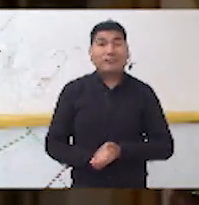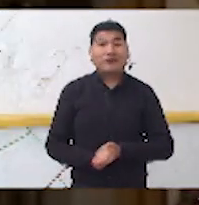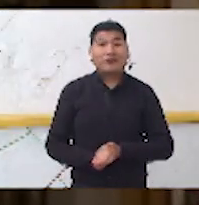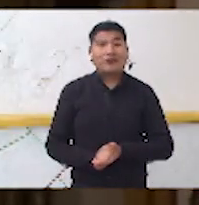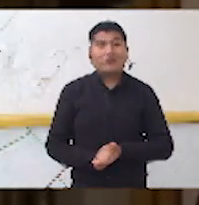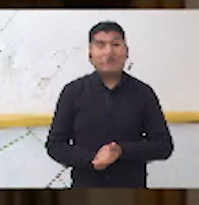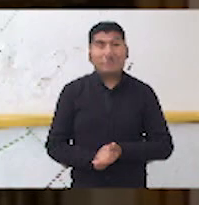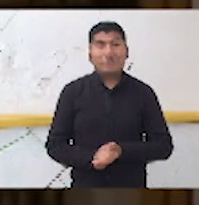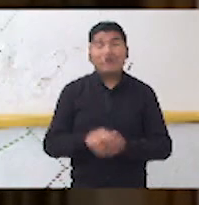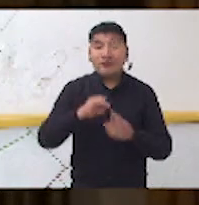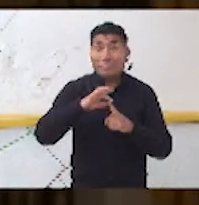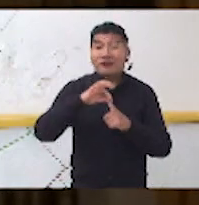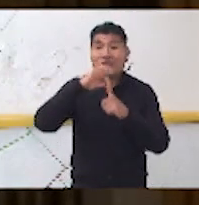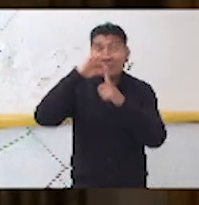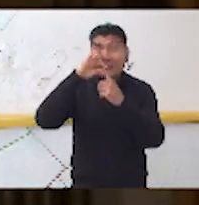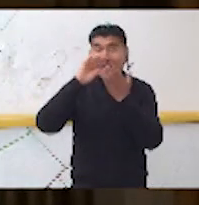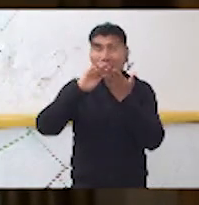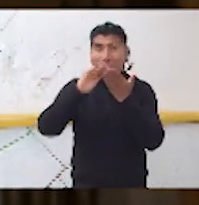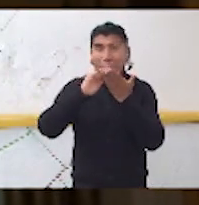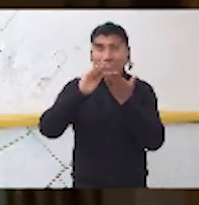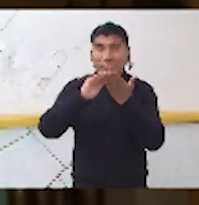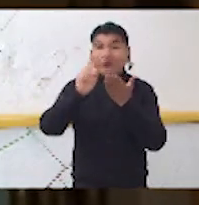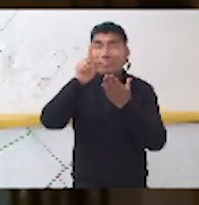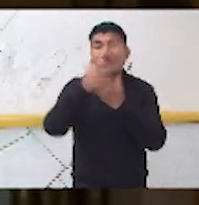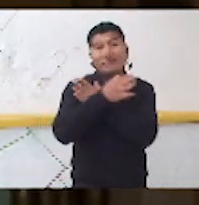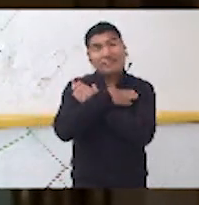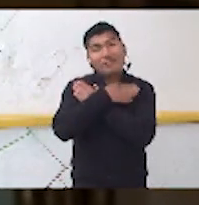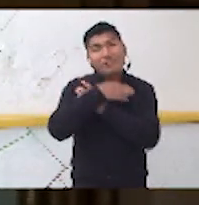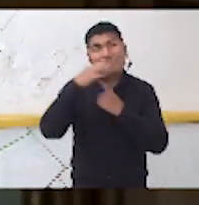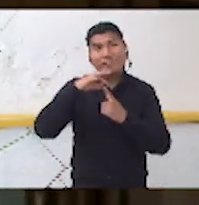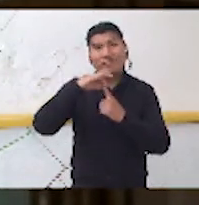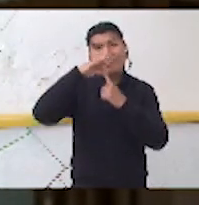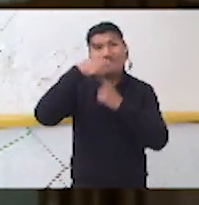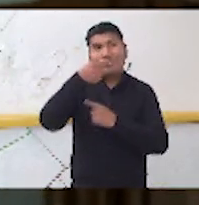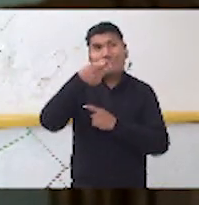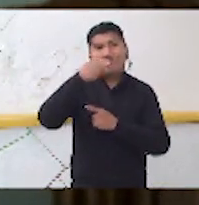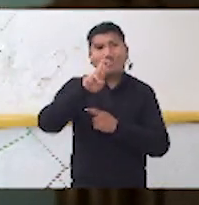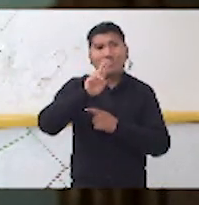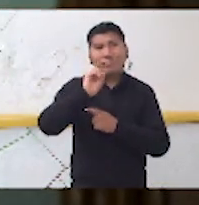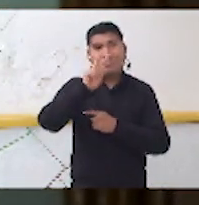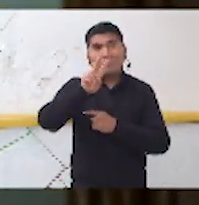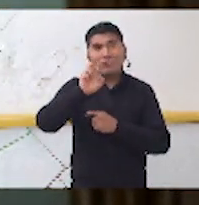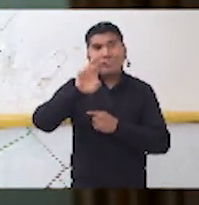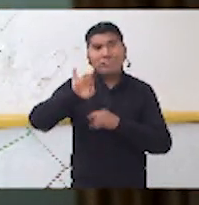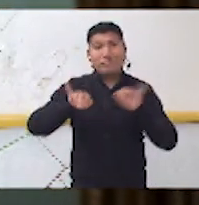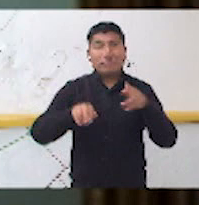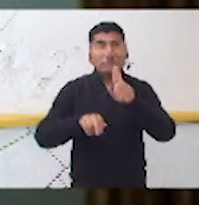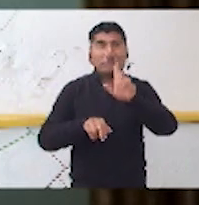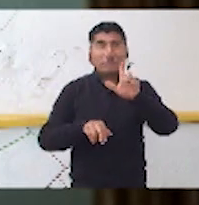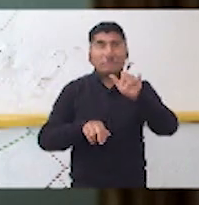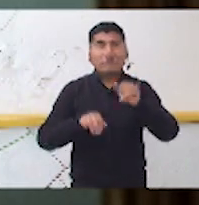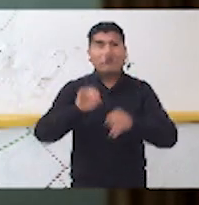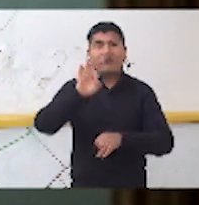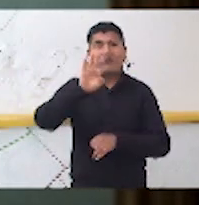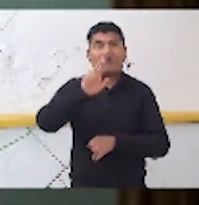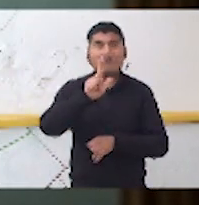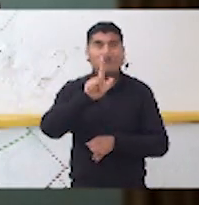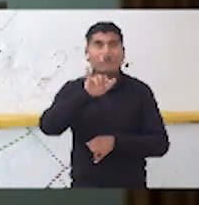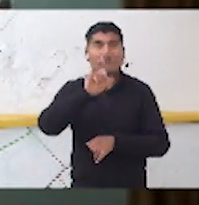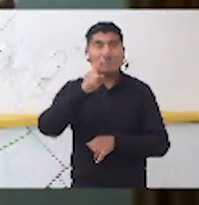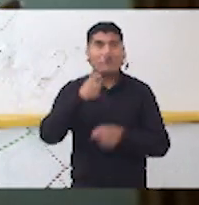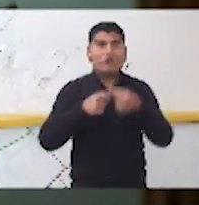presentes. De manera especial, permítanme un saludo especial a Grover, Julio, Félix y